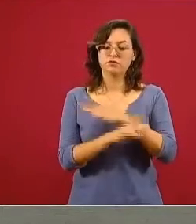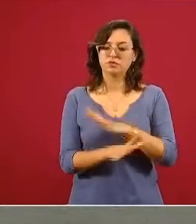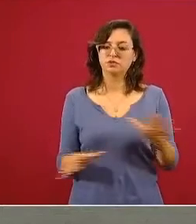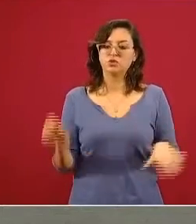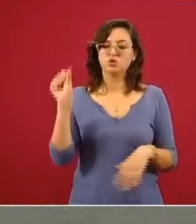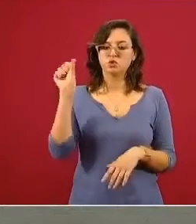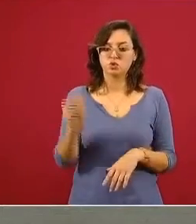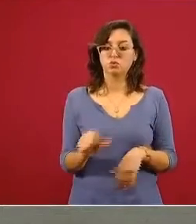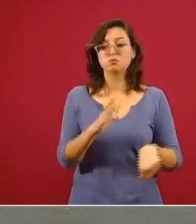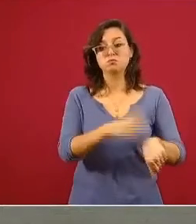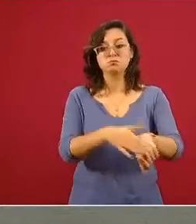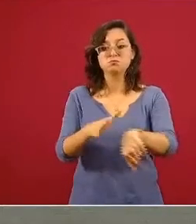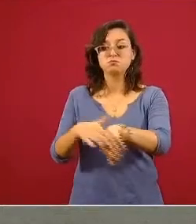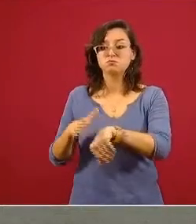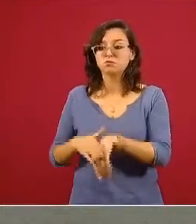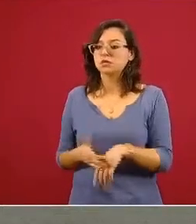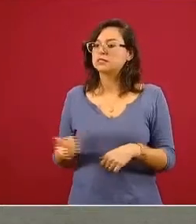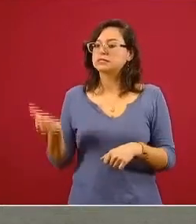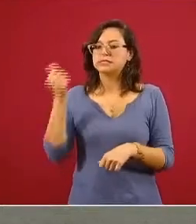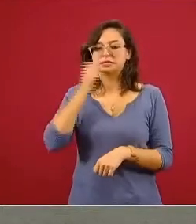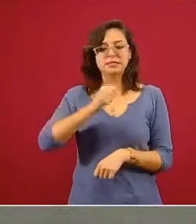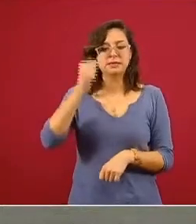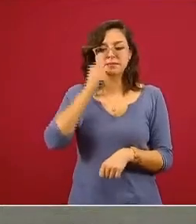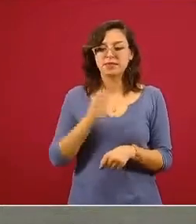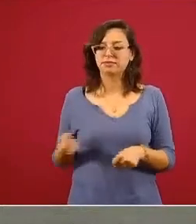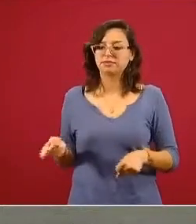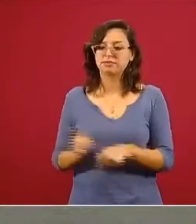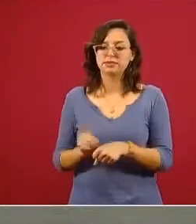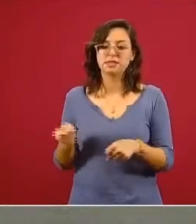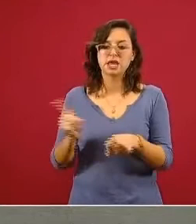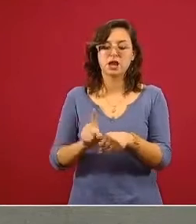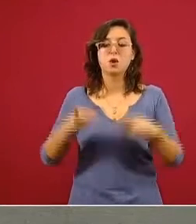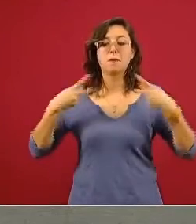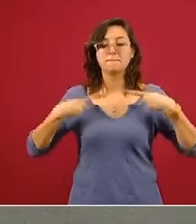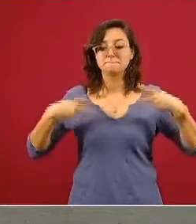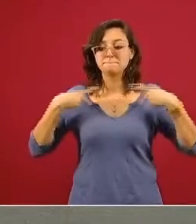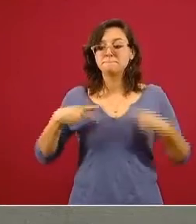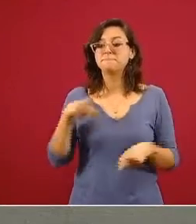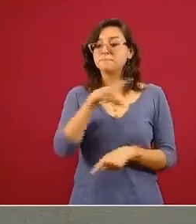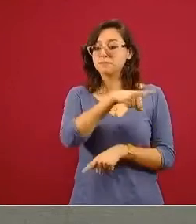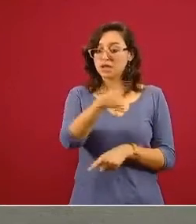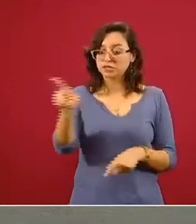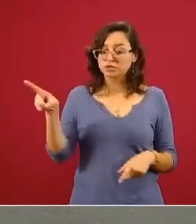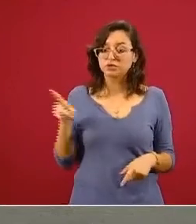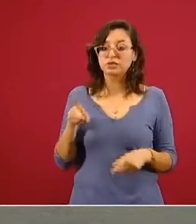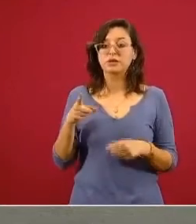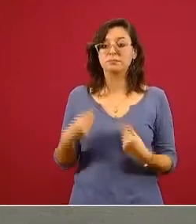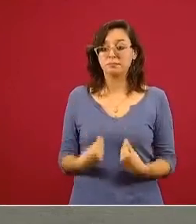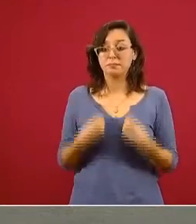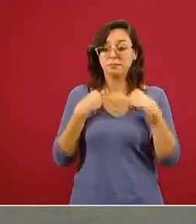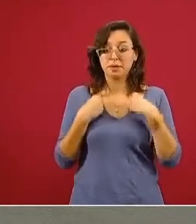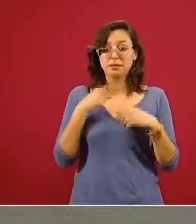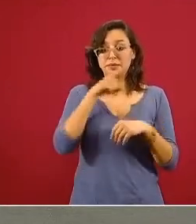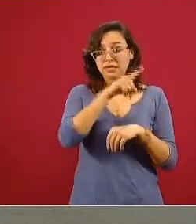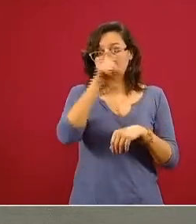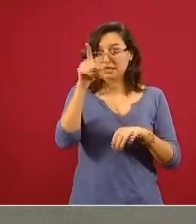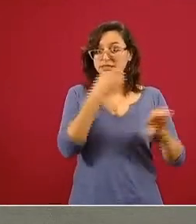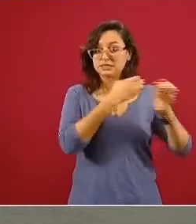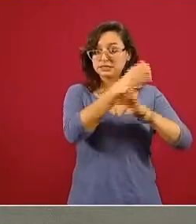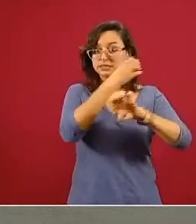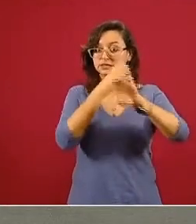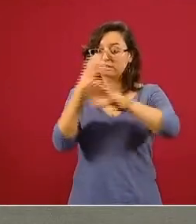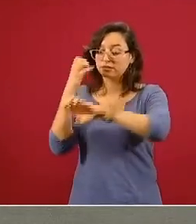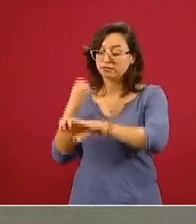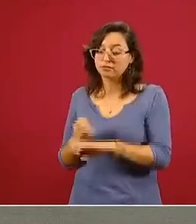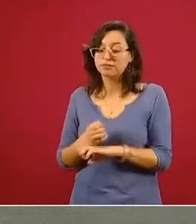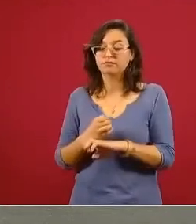para hoy. Invitamos, lógicamente, como todas las noches, a las personas que residen en estos momentos en